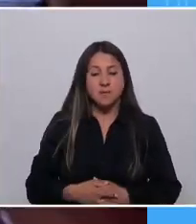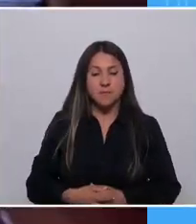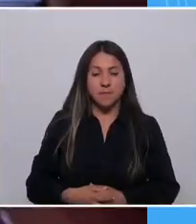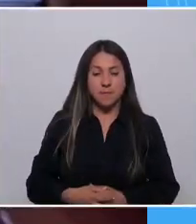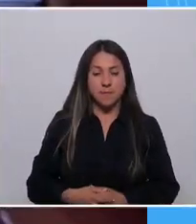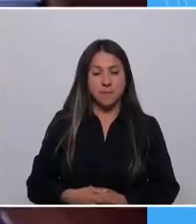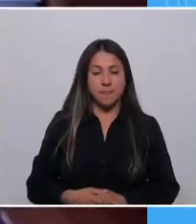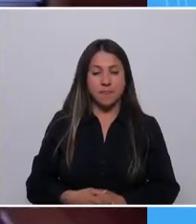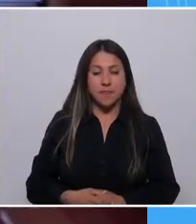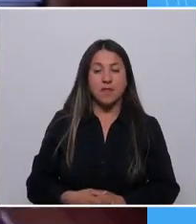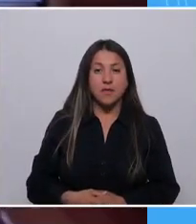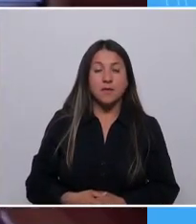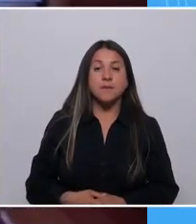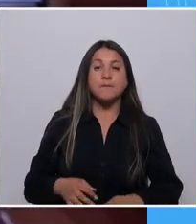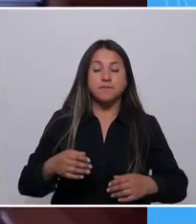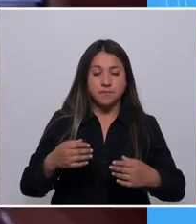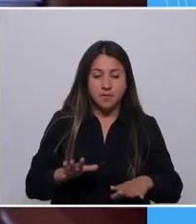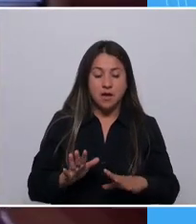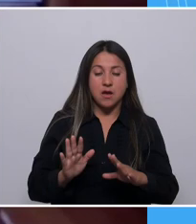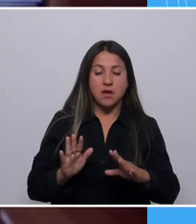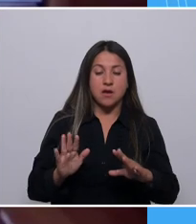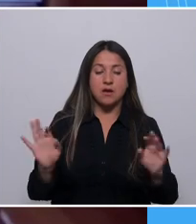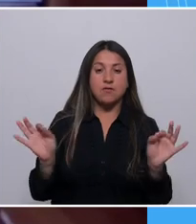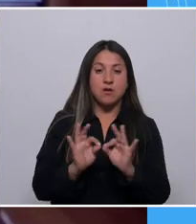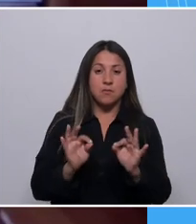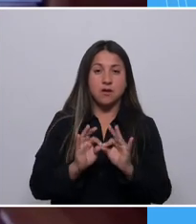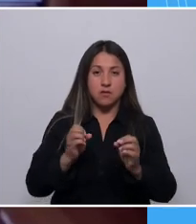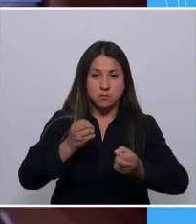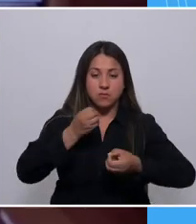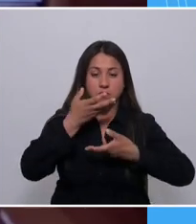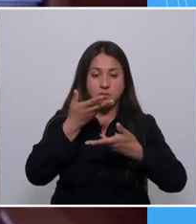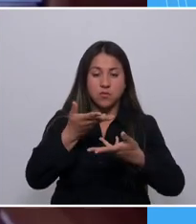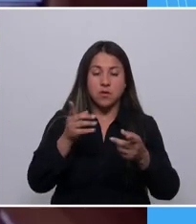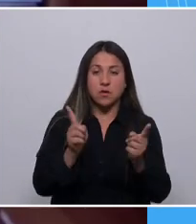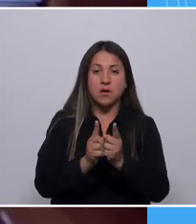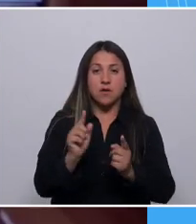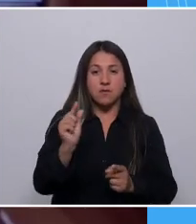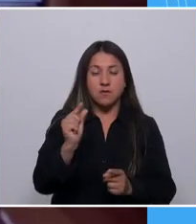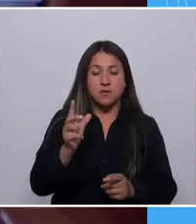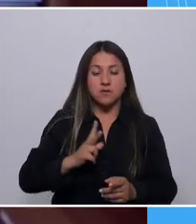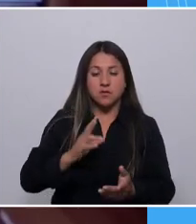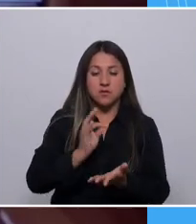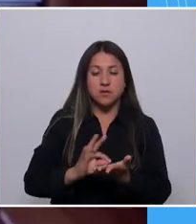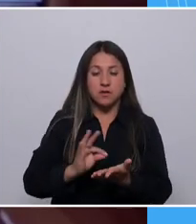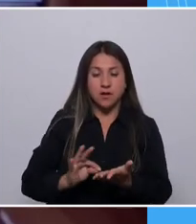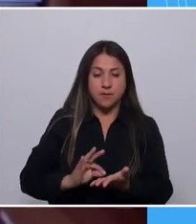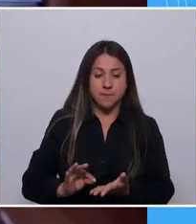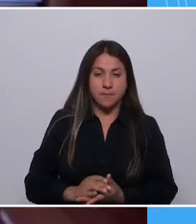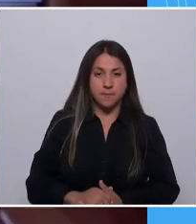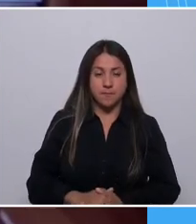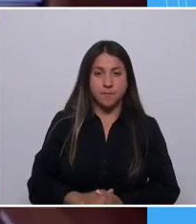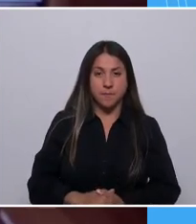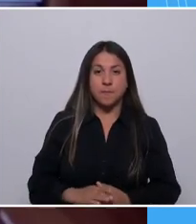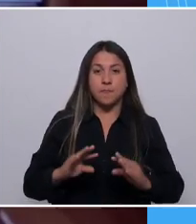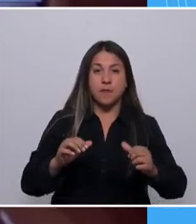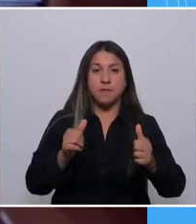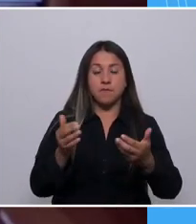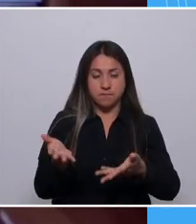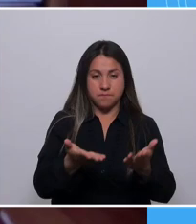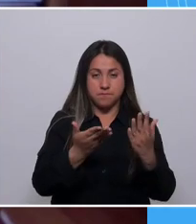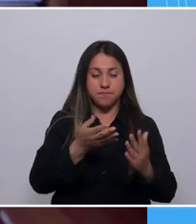Va a quedar explícito en lo que voy a decir, que es muy breve, señor secretario. Muy bien, lo escuchamos.